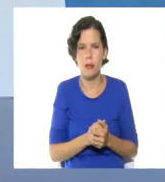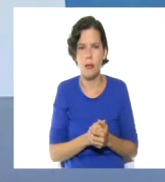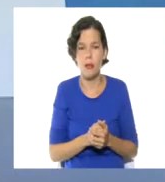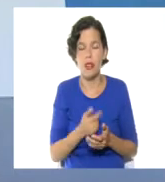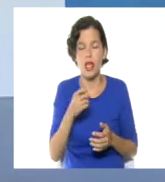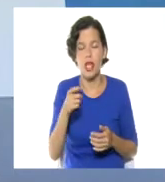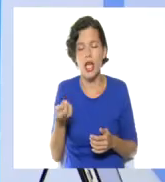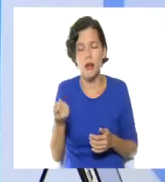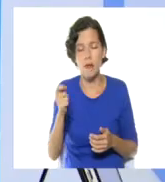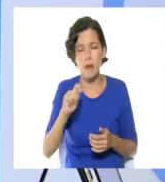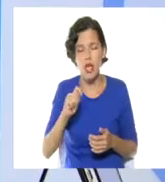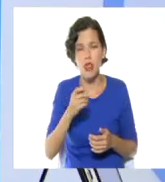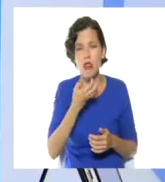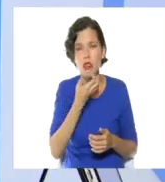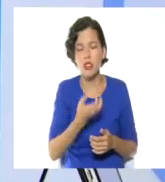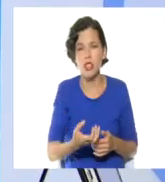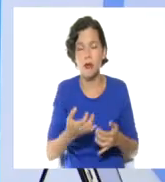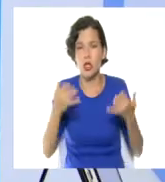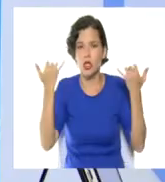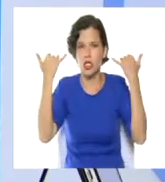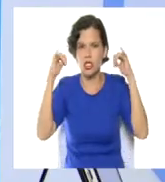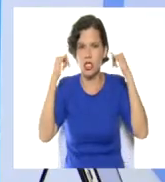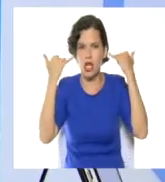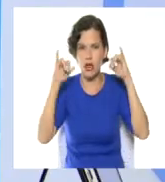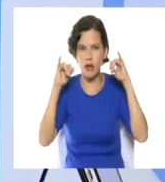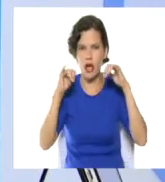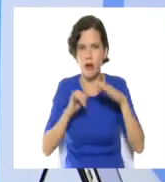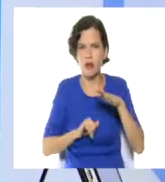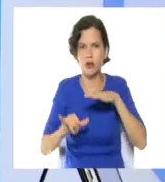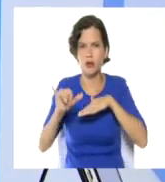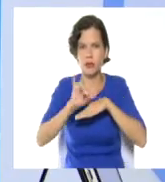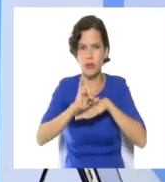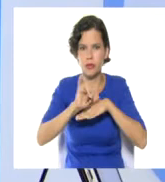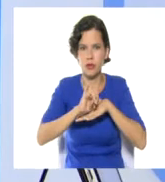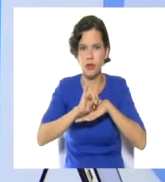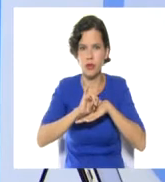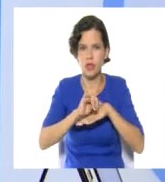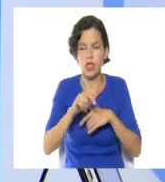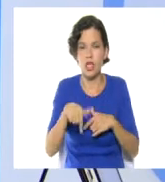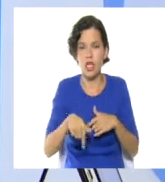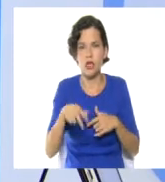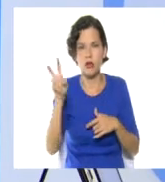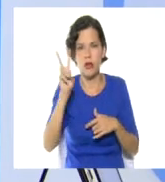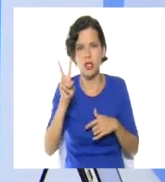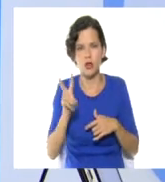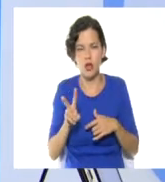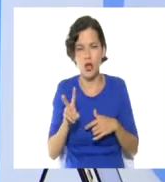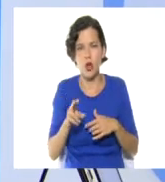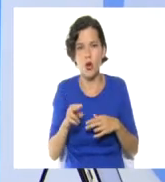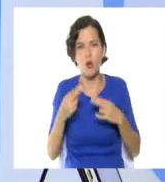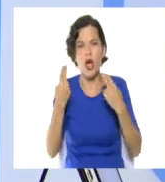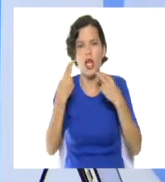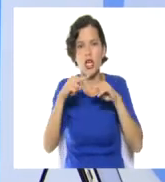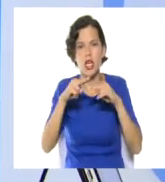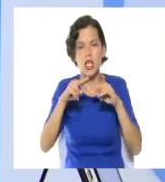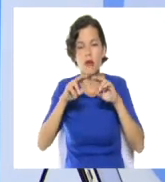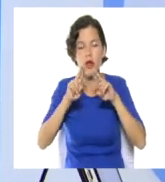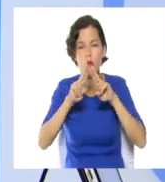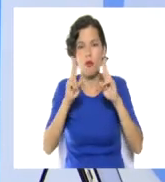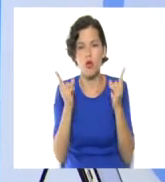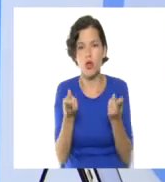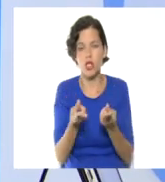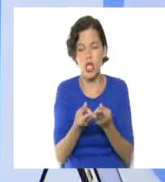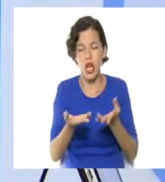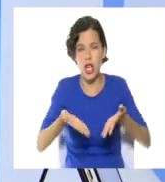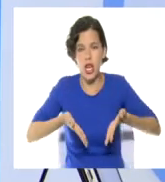específicamente en el mes de diciembre, donde celebramos los cristianos y las cristianas, tanto en Venezuela como a nivel mundial, el nacimiento